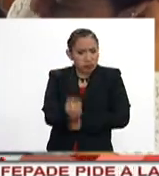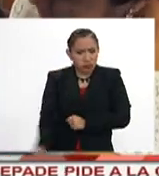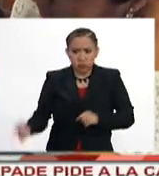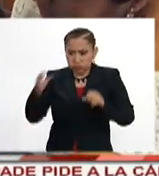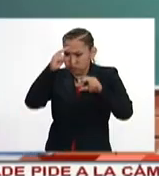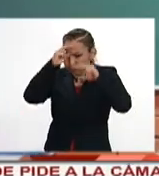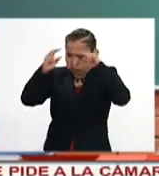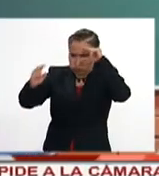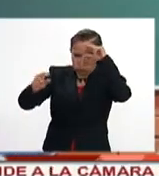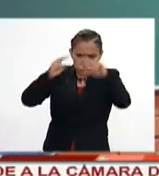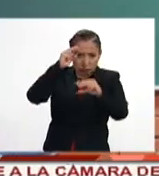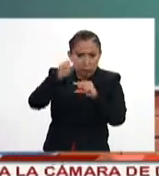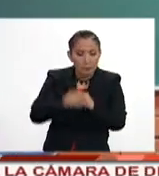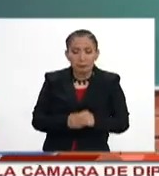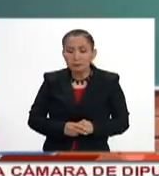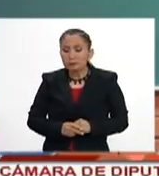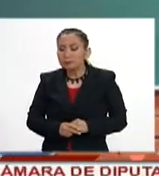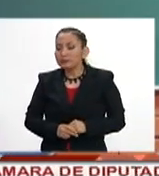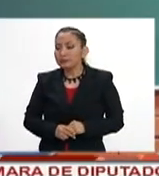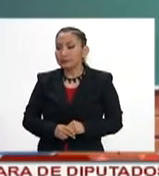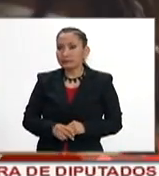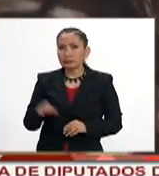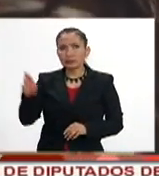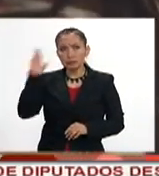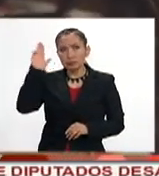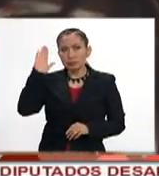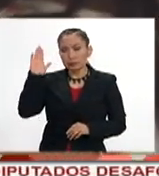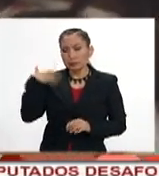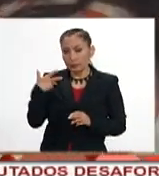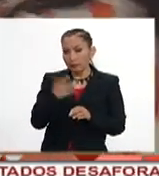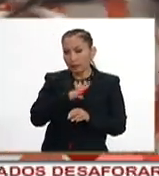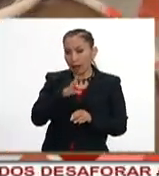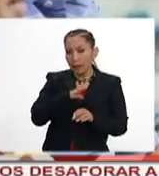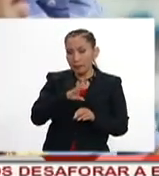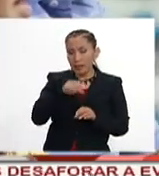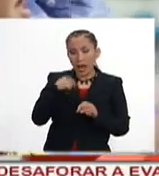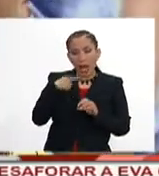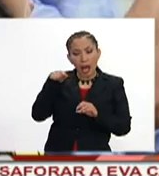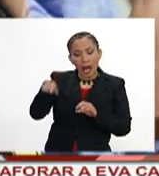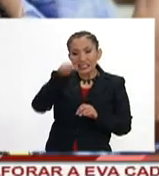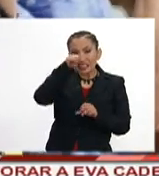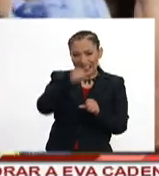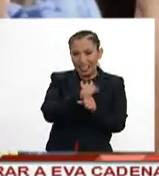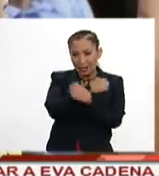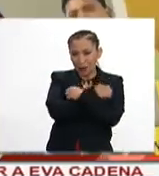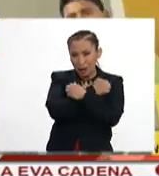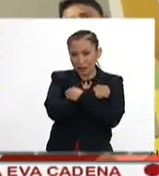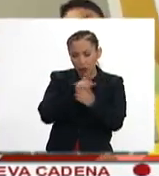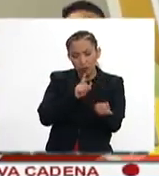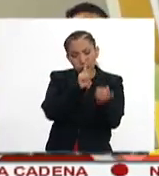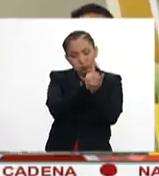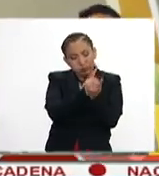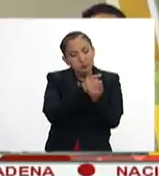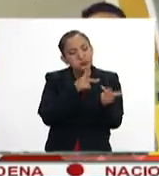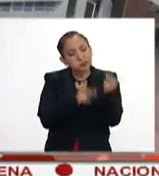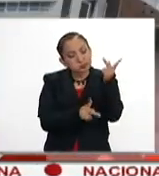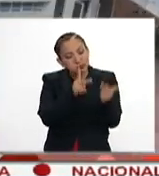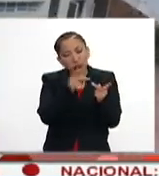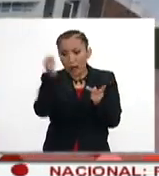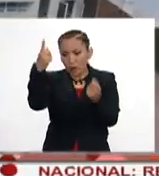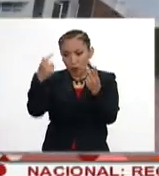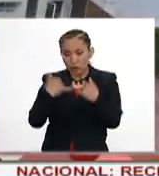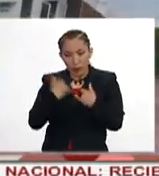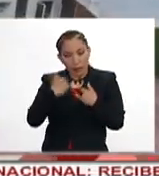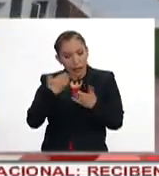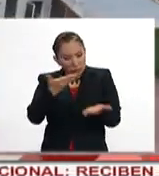talentosos. El miércoles tuvimos una reunión también con el secretario Aurelio Nuño, donde varios